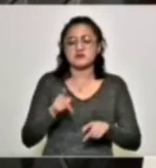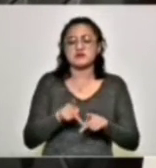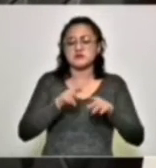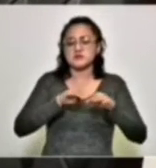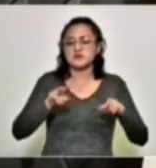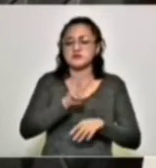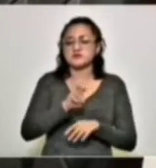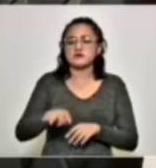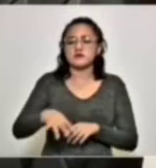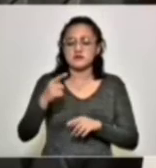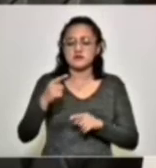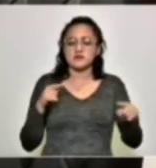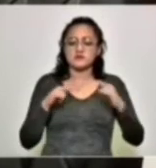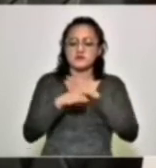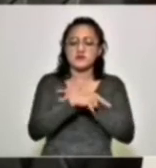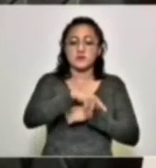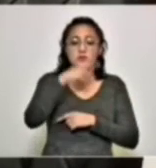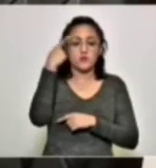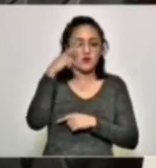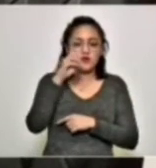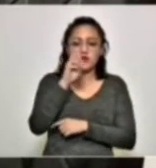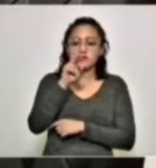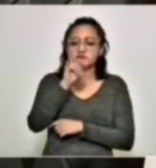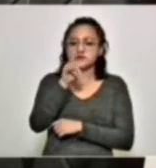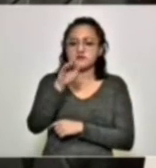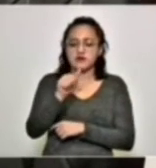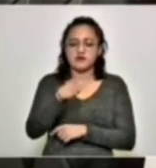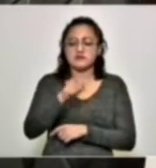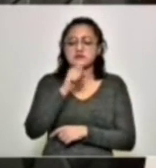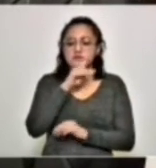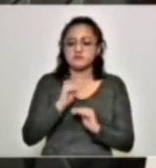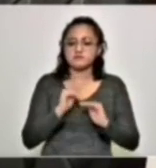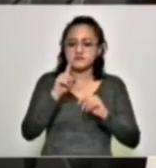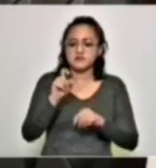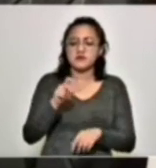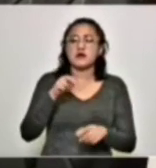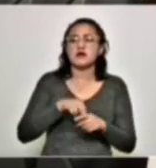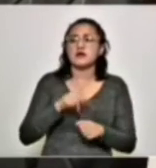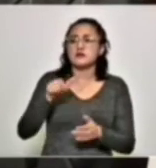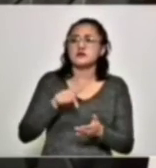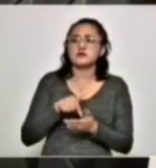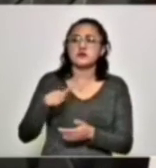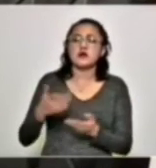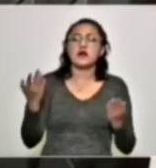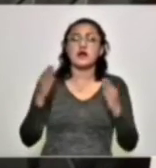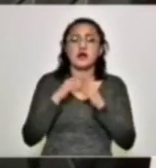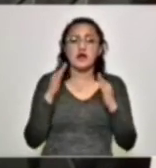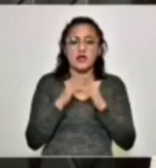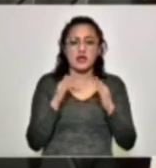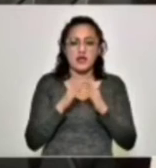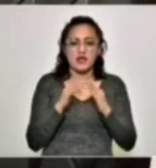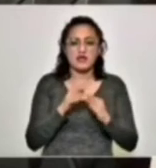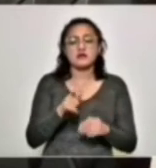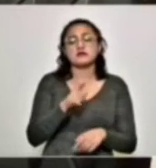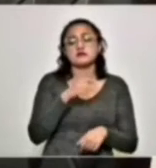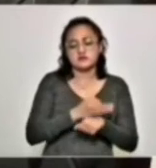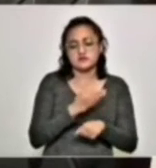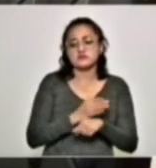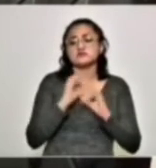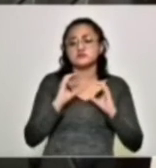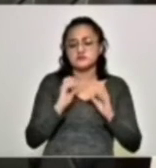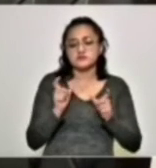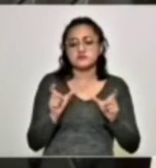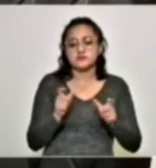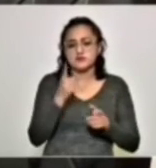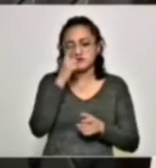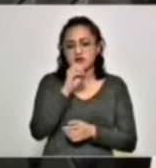kilómetro 214 de la autopista Puebla-Orizaba y encharcamientos en una vivienda. De manera preventiva,